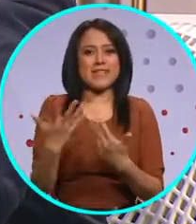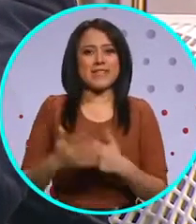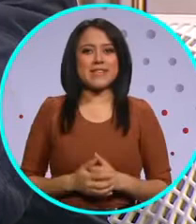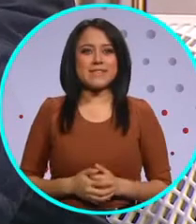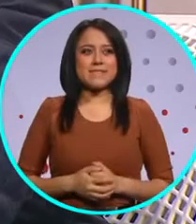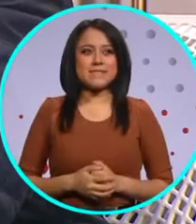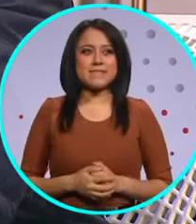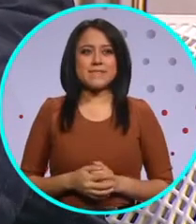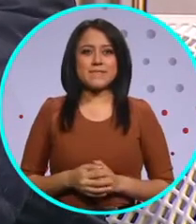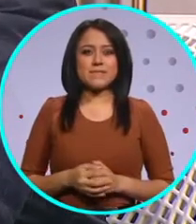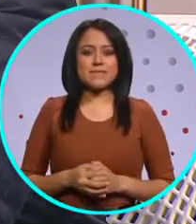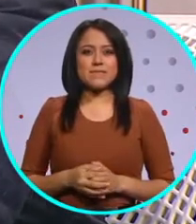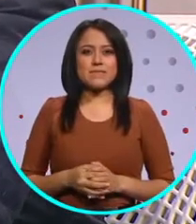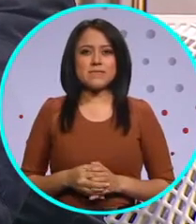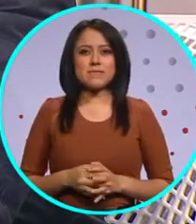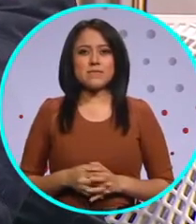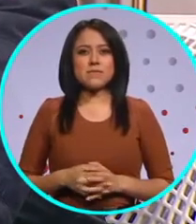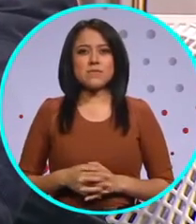la gente